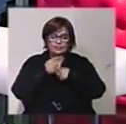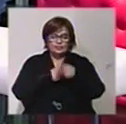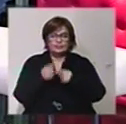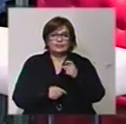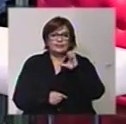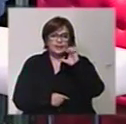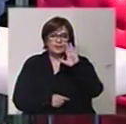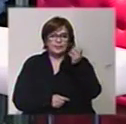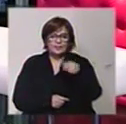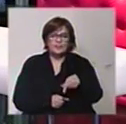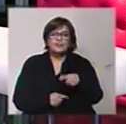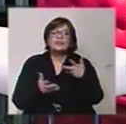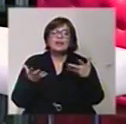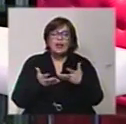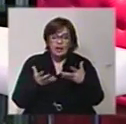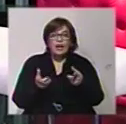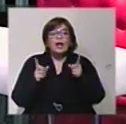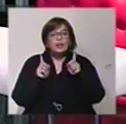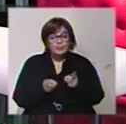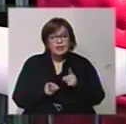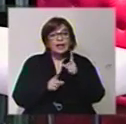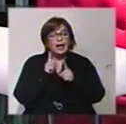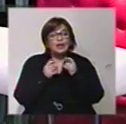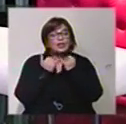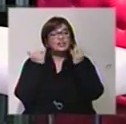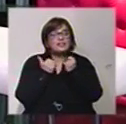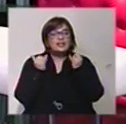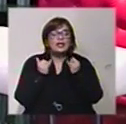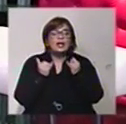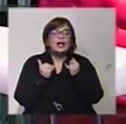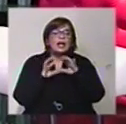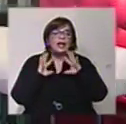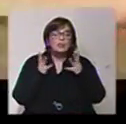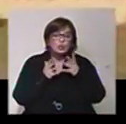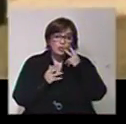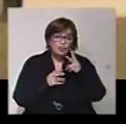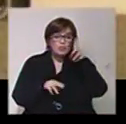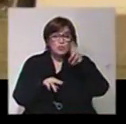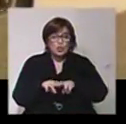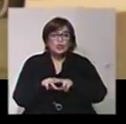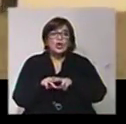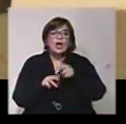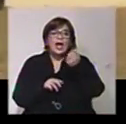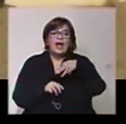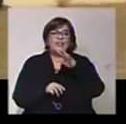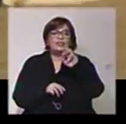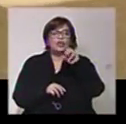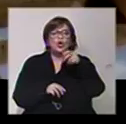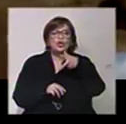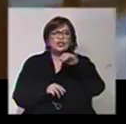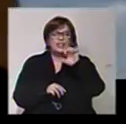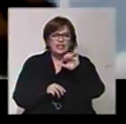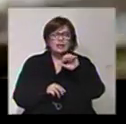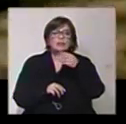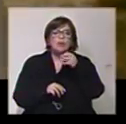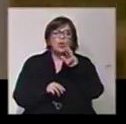Esto pasa acá. Y algo que también pasó en estos días es que el mundo perdió a Anthony Bourdain, este chef que tenía su